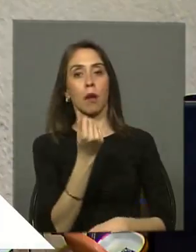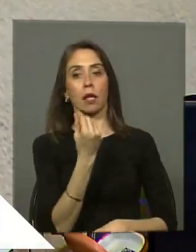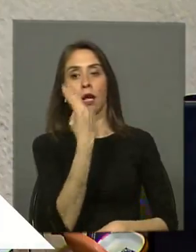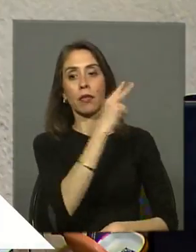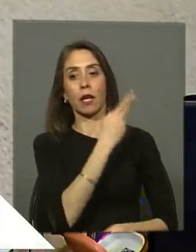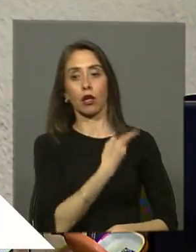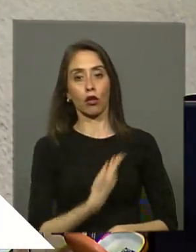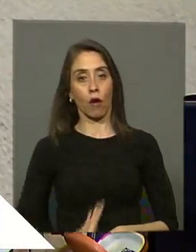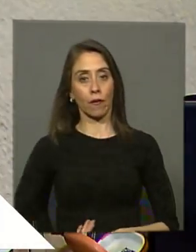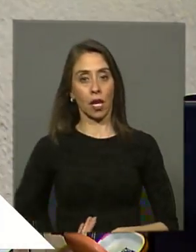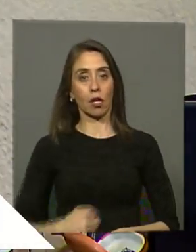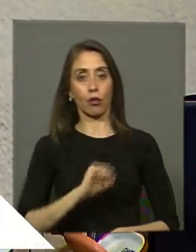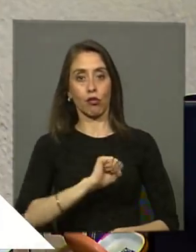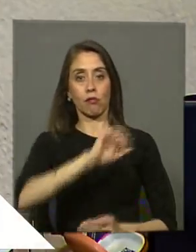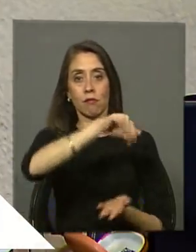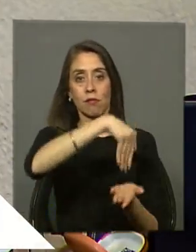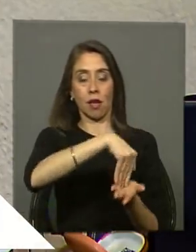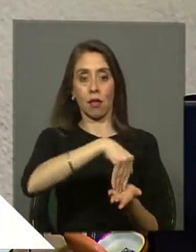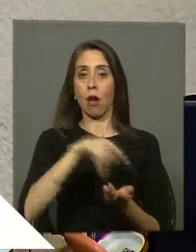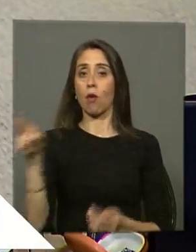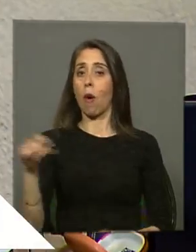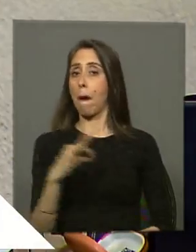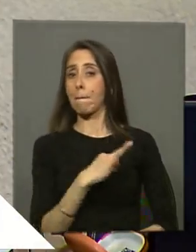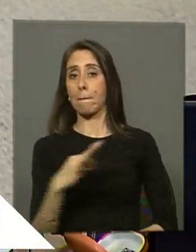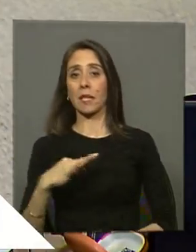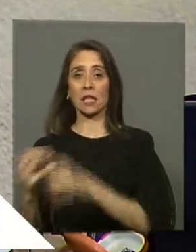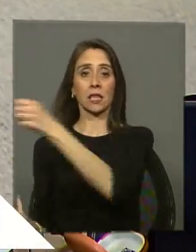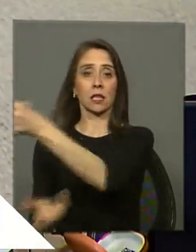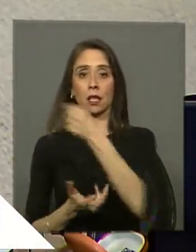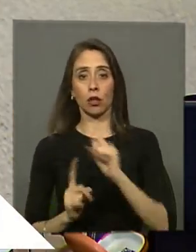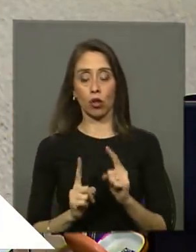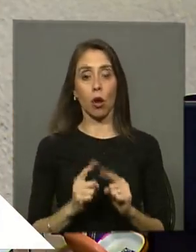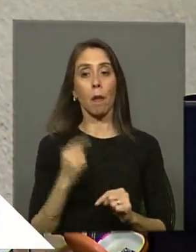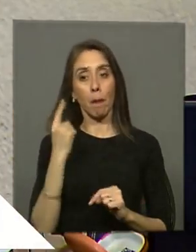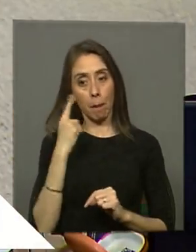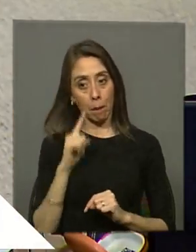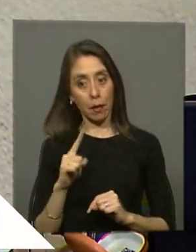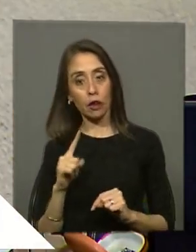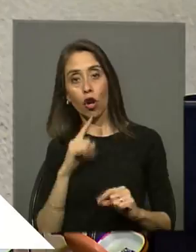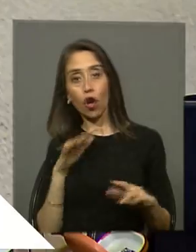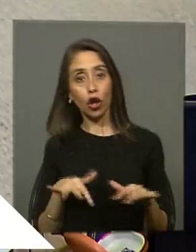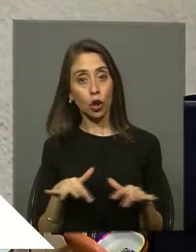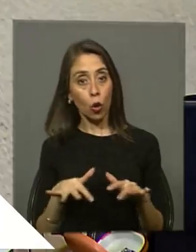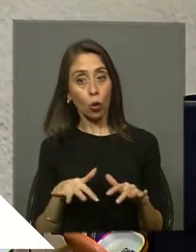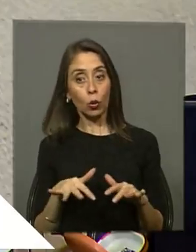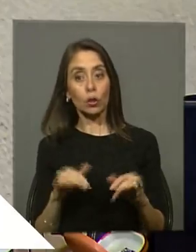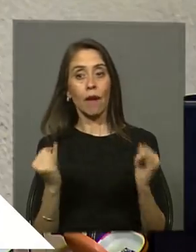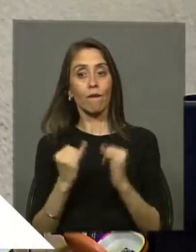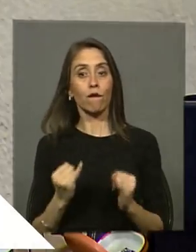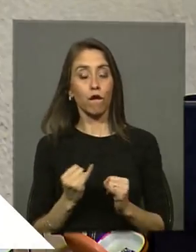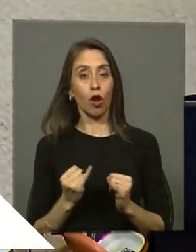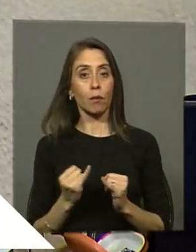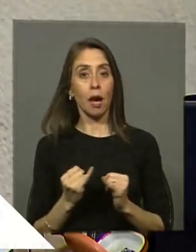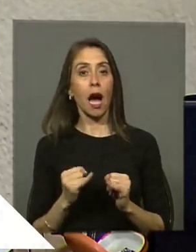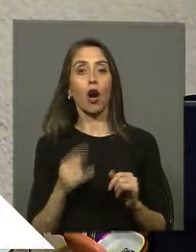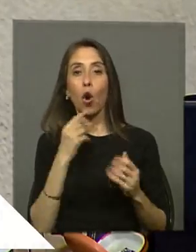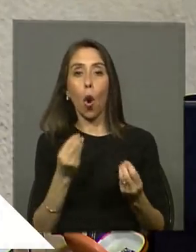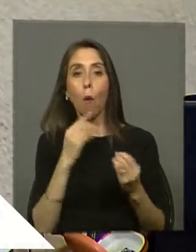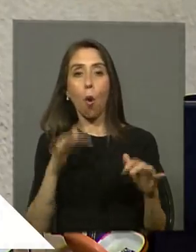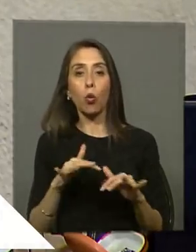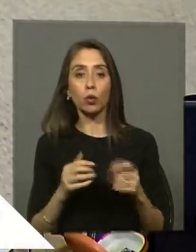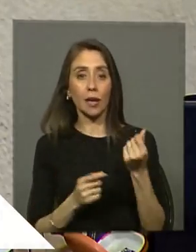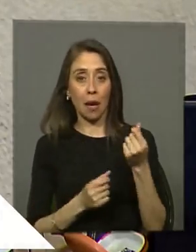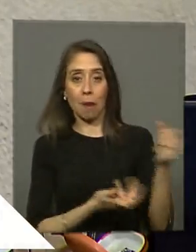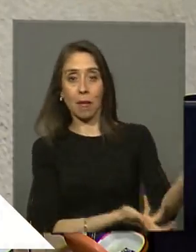al gobierno central o al ministerio sin embargo los instrumentos que se tienen que utilizar la forma como se tienen que utilizar esos recursos